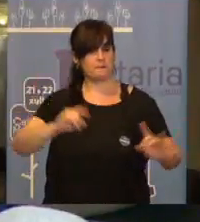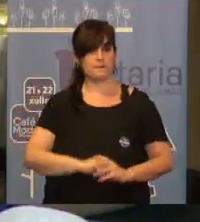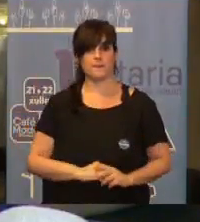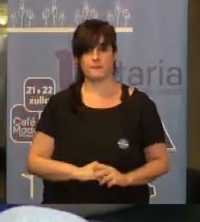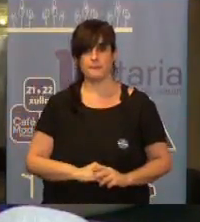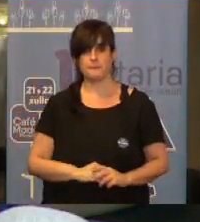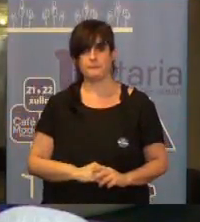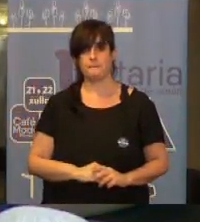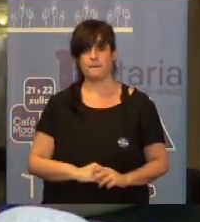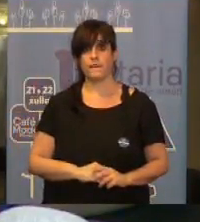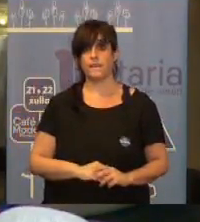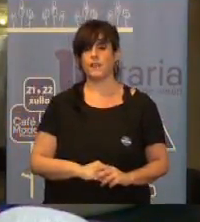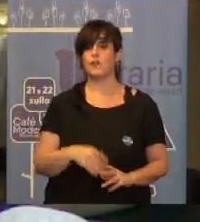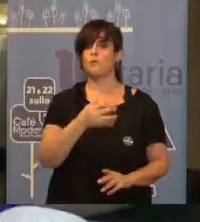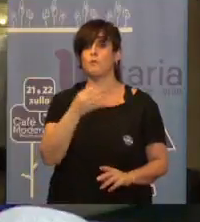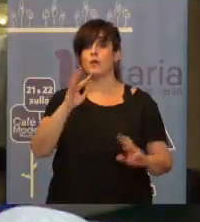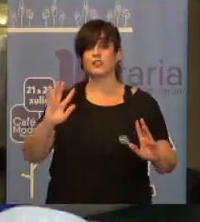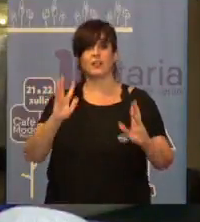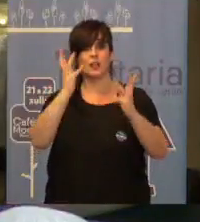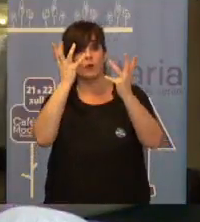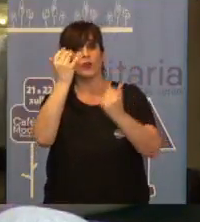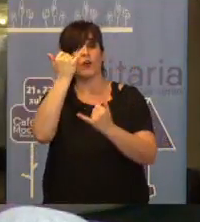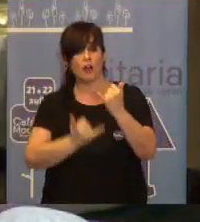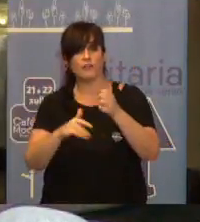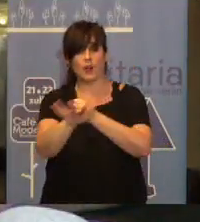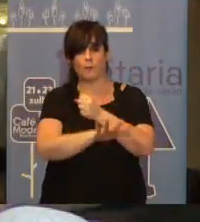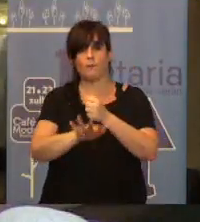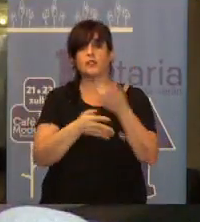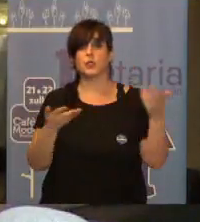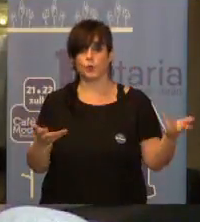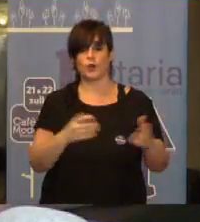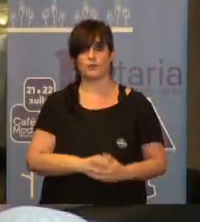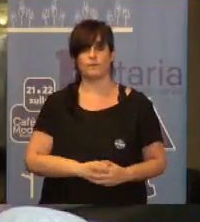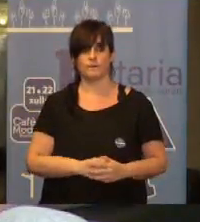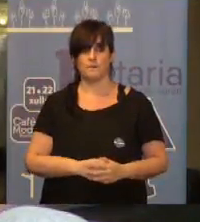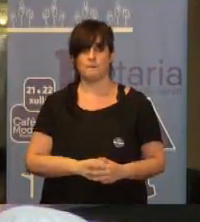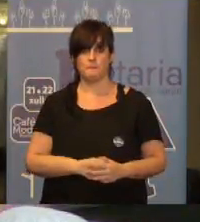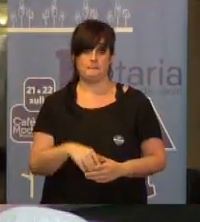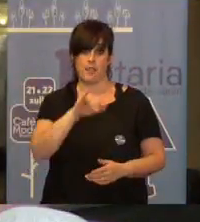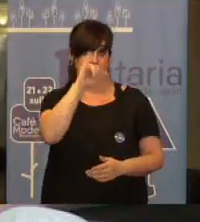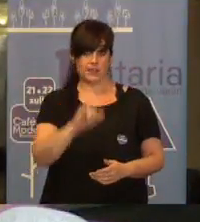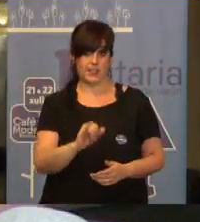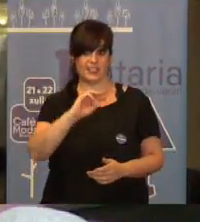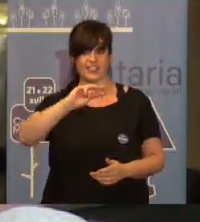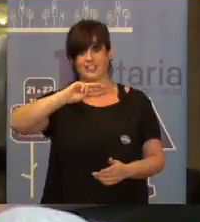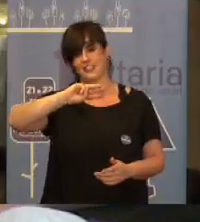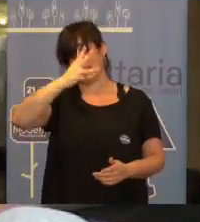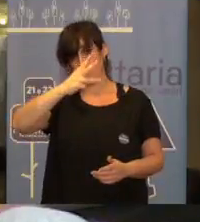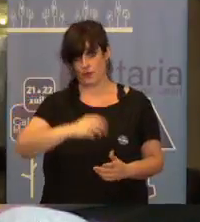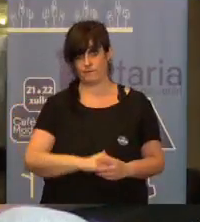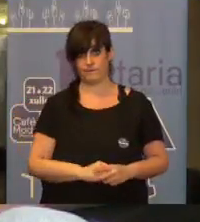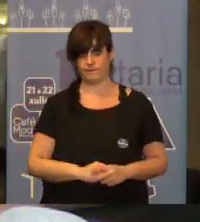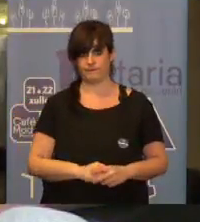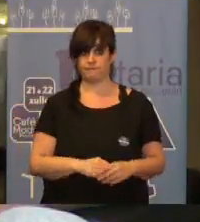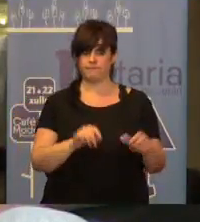unha renovación paradigmática que, no fondo, se basea, se sustenta nunha triple crisis, non? Unha crisis do